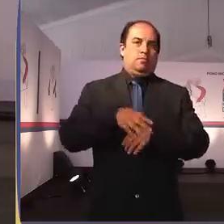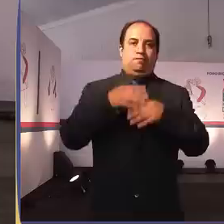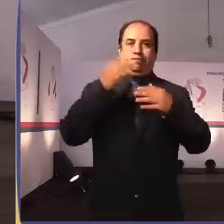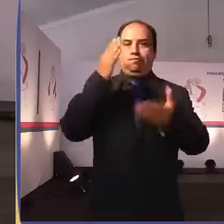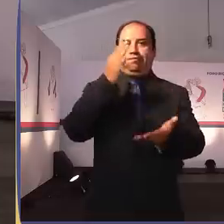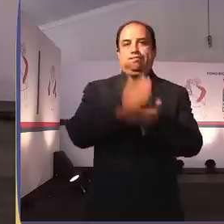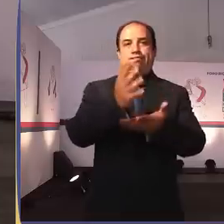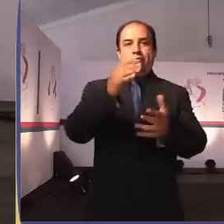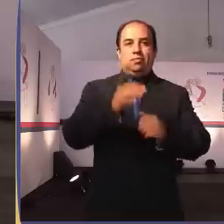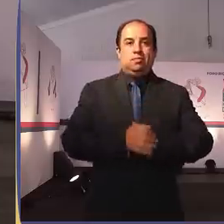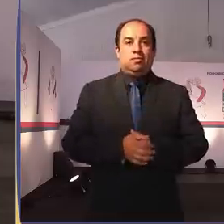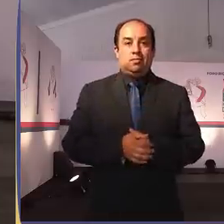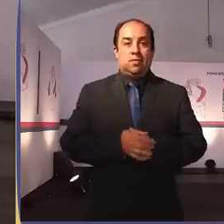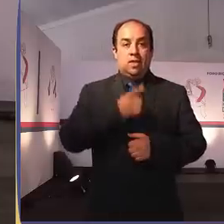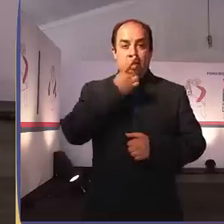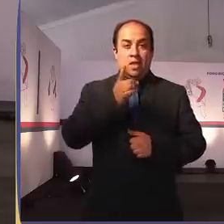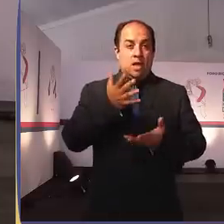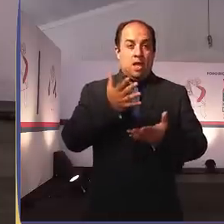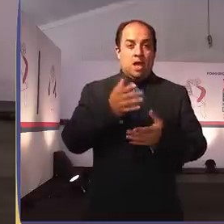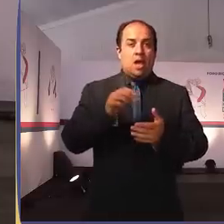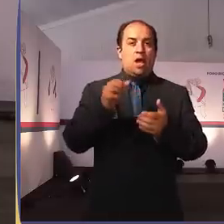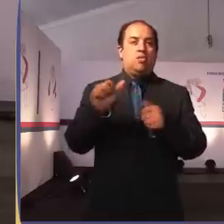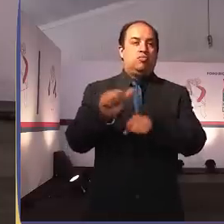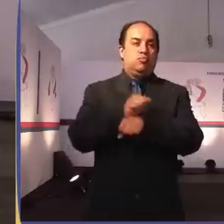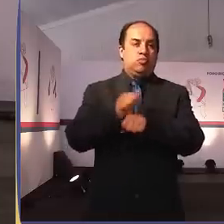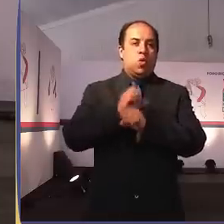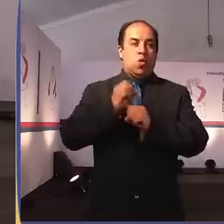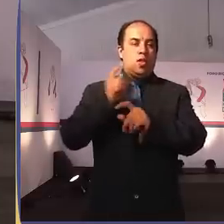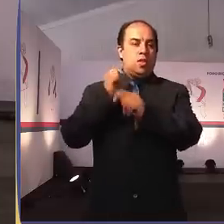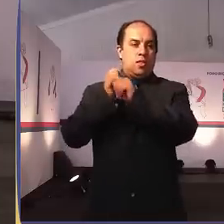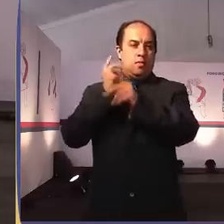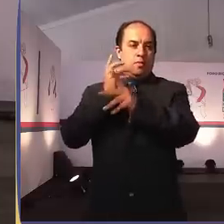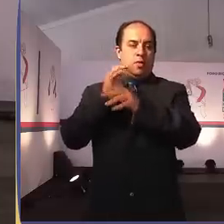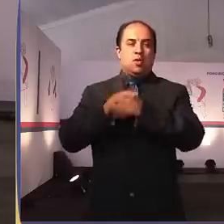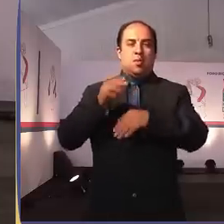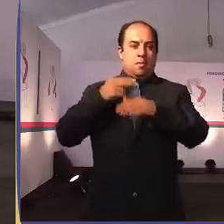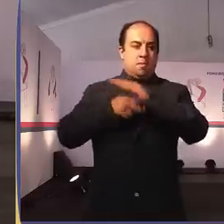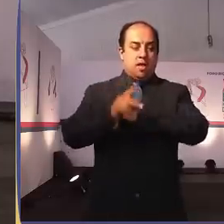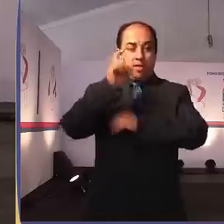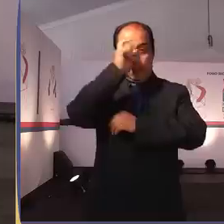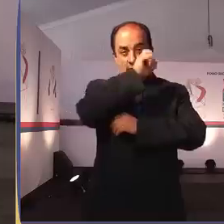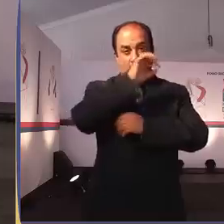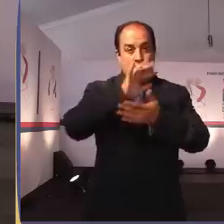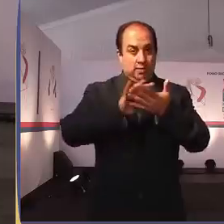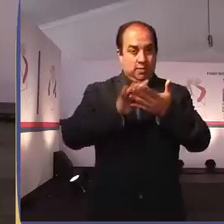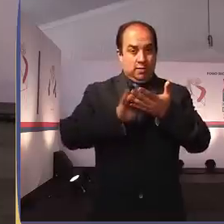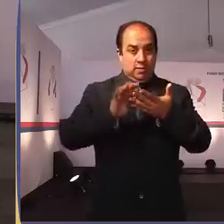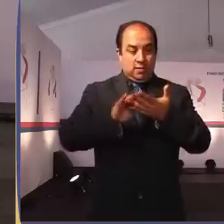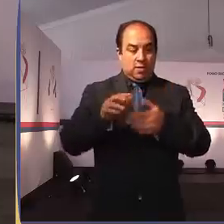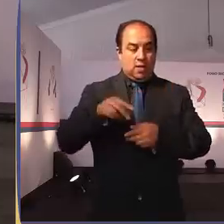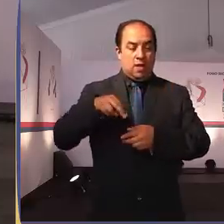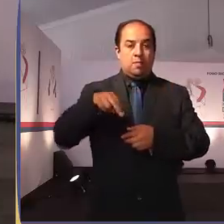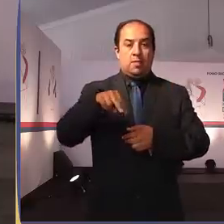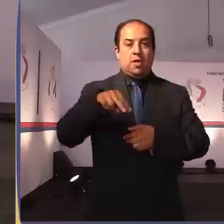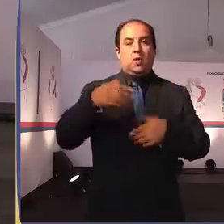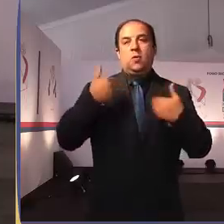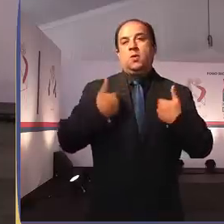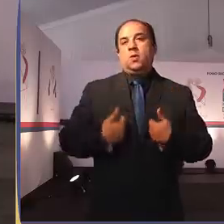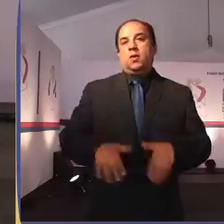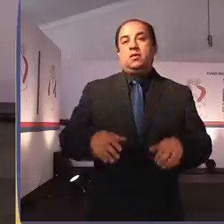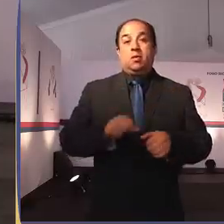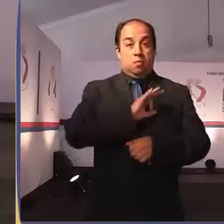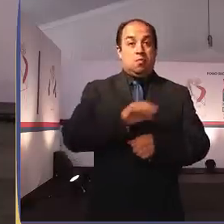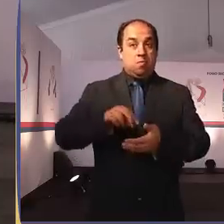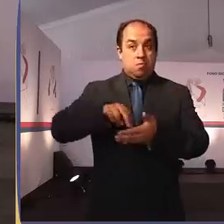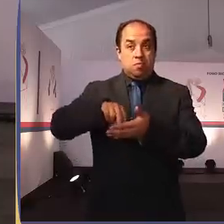Sí, decíamos que en automóvil o en el transporte público, en el metro era difícil leer caminando, ya, se pueden